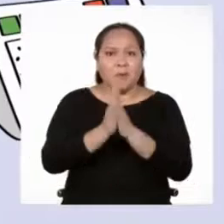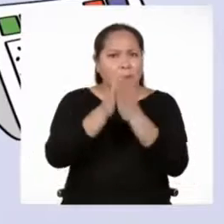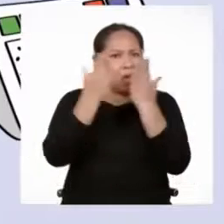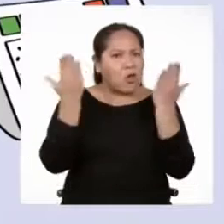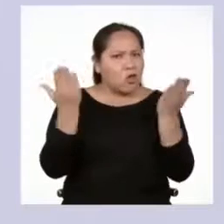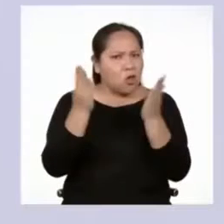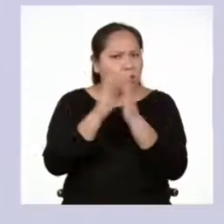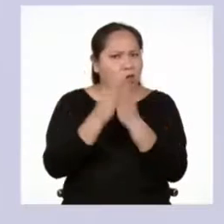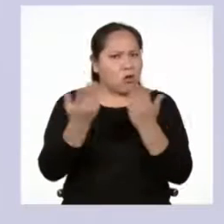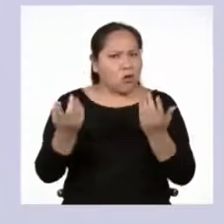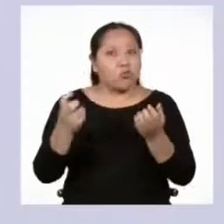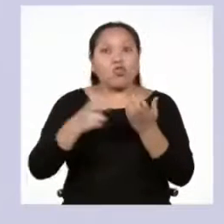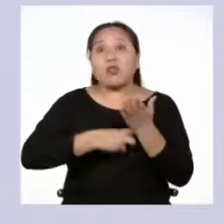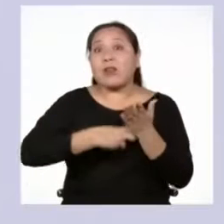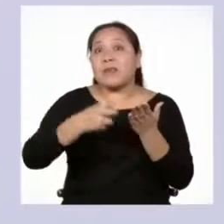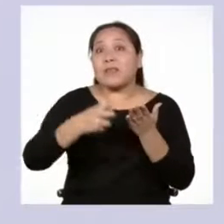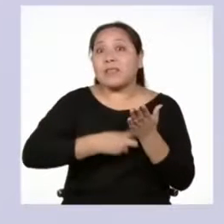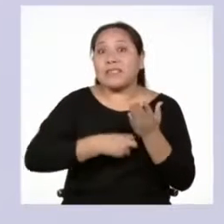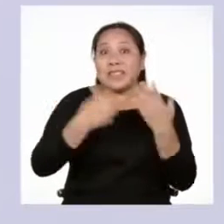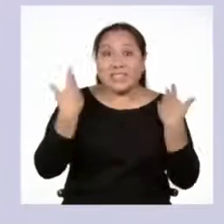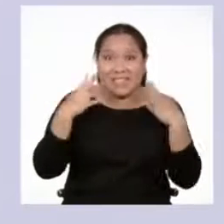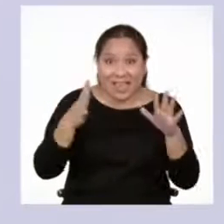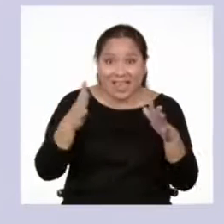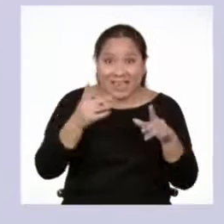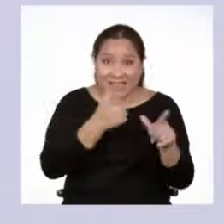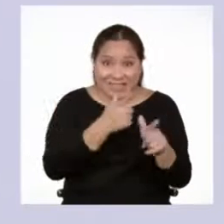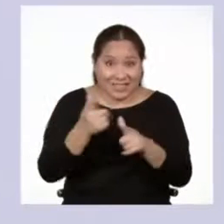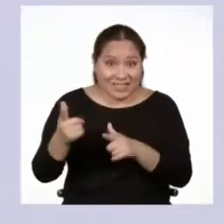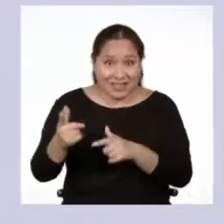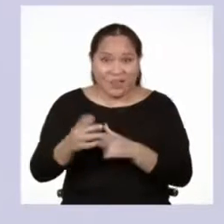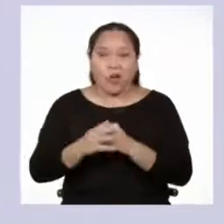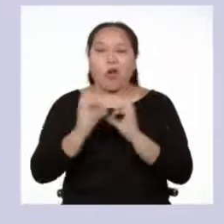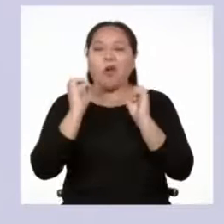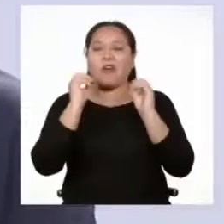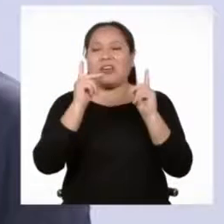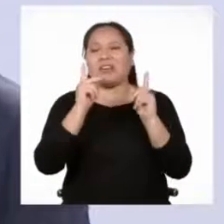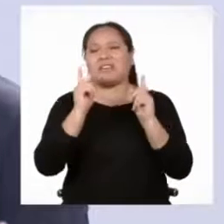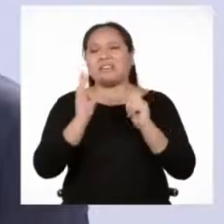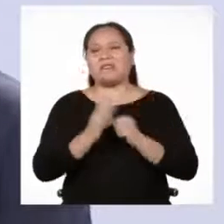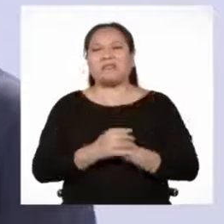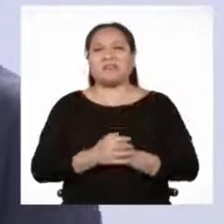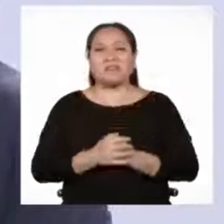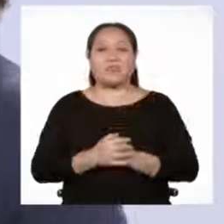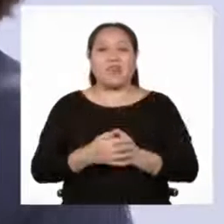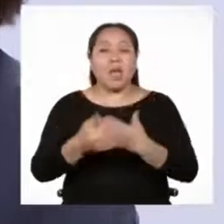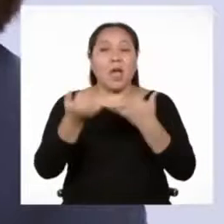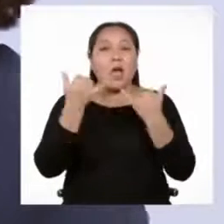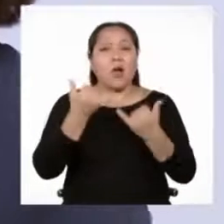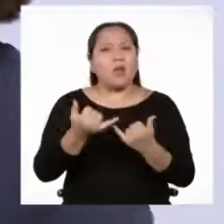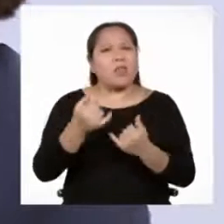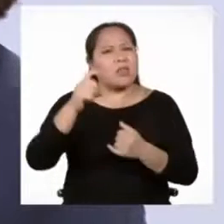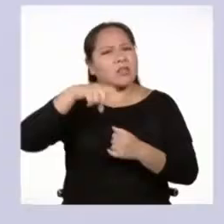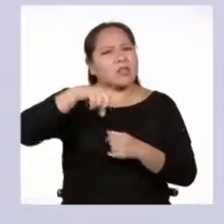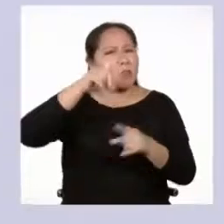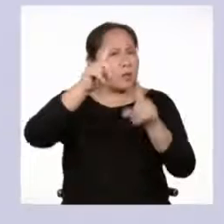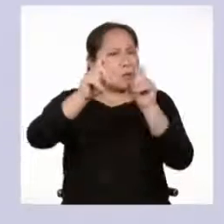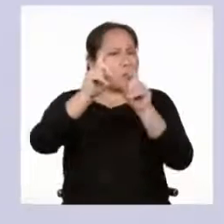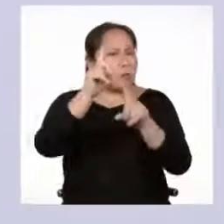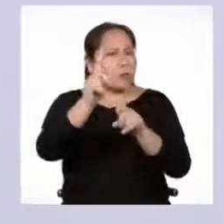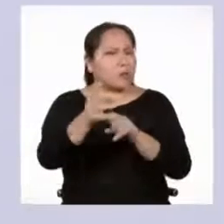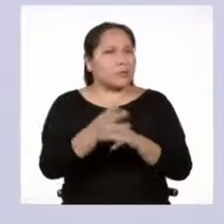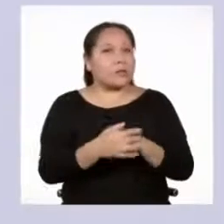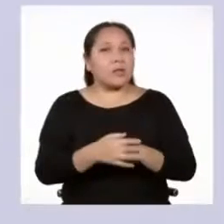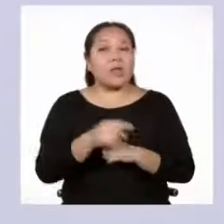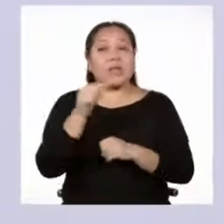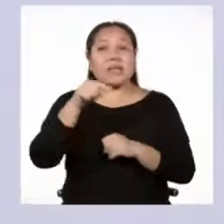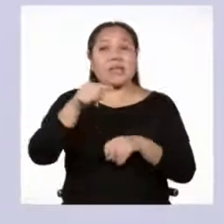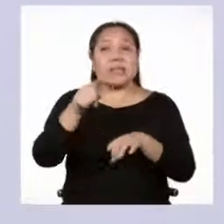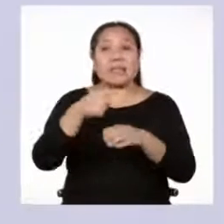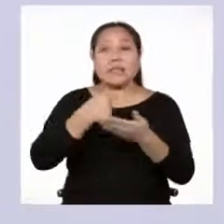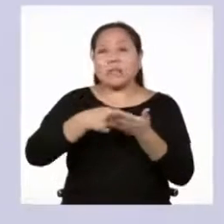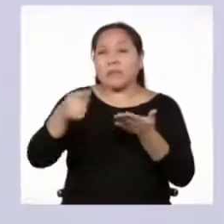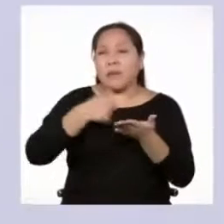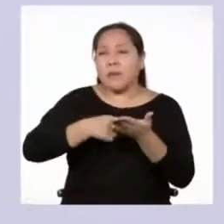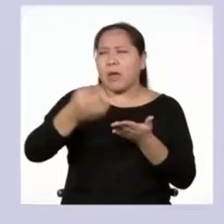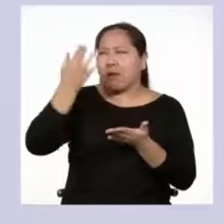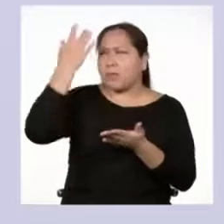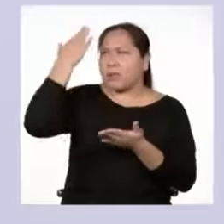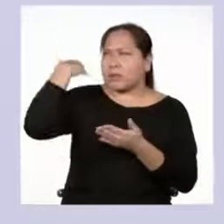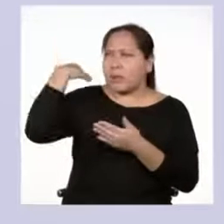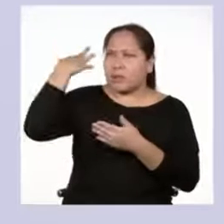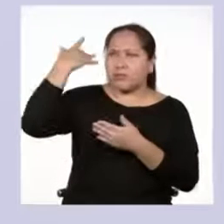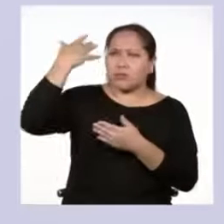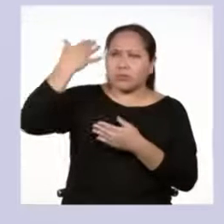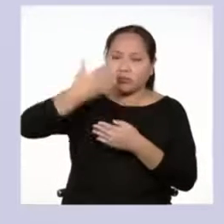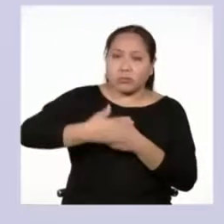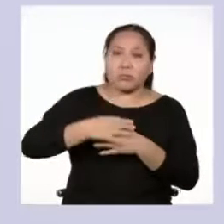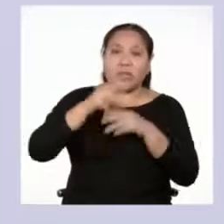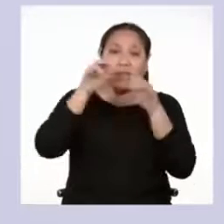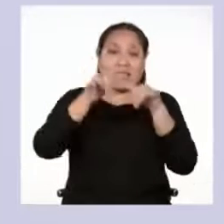revistas. ¿Ya cuentas con todos los materiales? ¡Bravazo! Ahora quisiera hacerte algunas preguntas. En estas últimas semanas que hemos estado todos